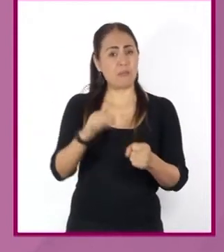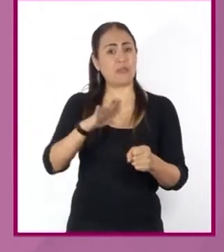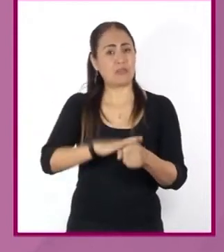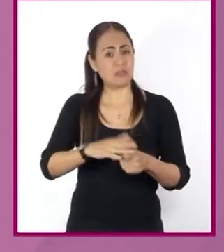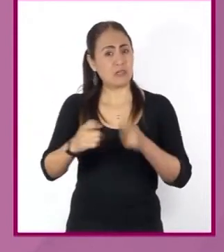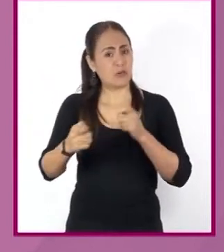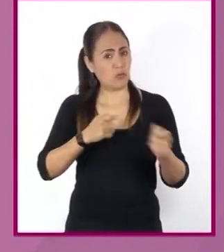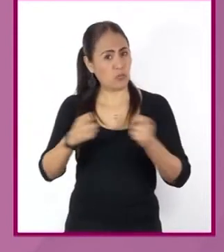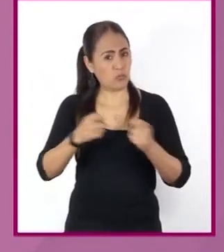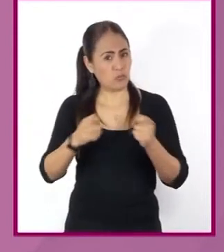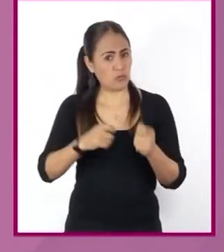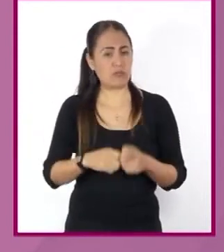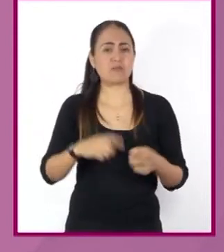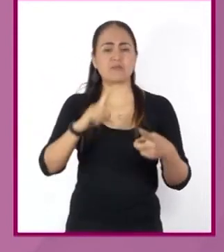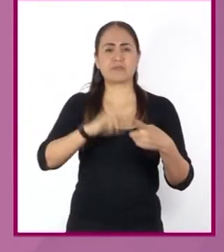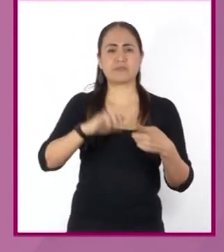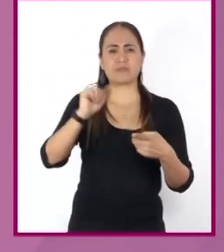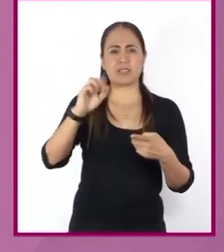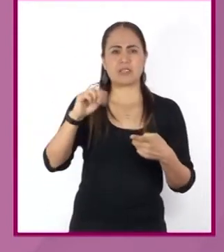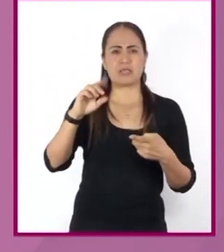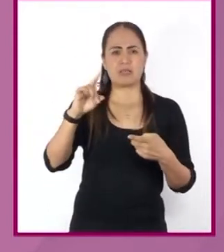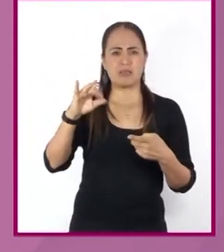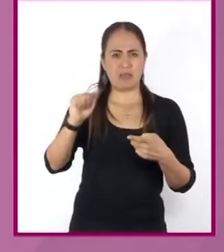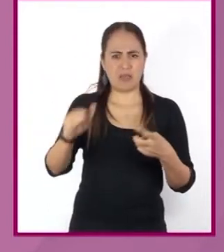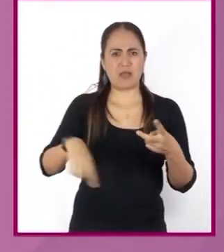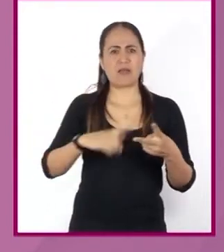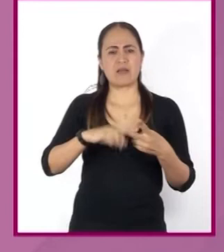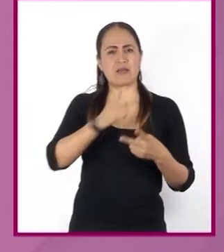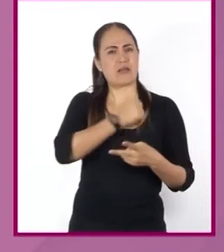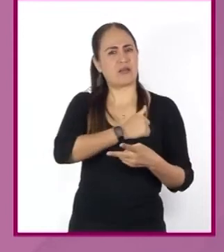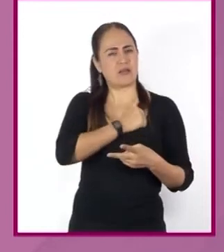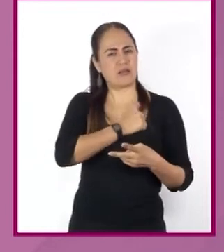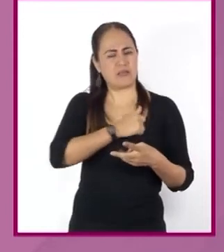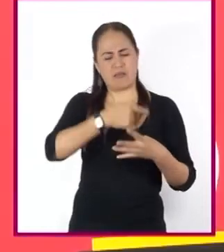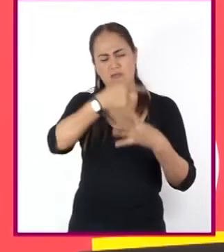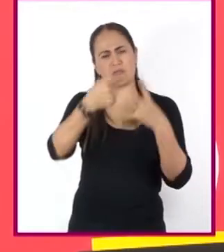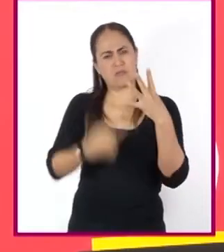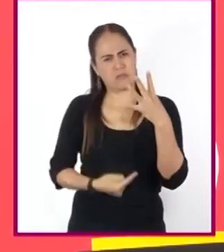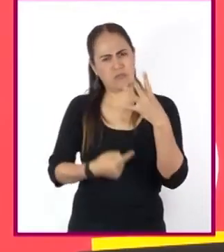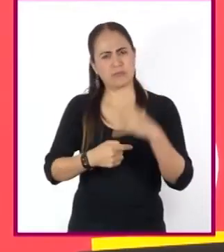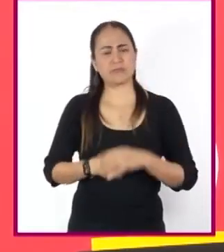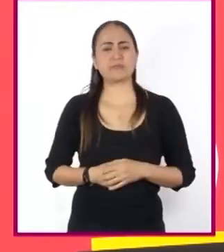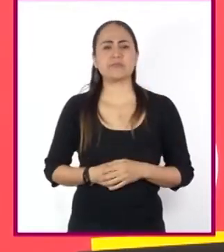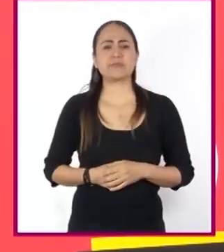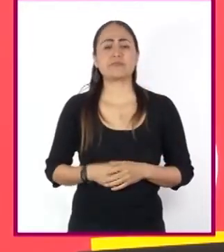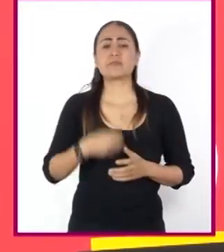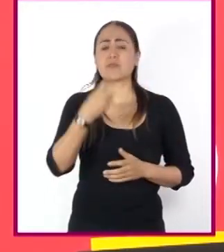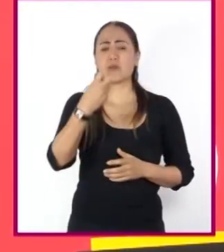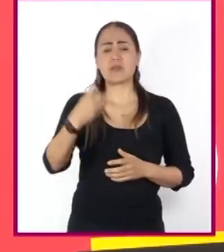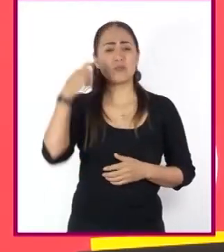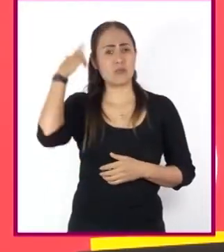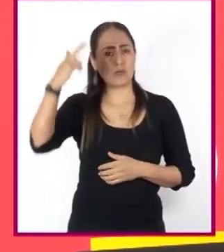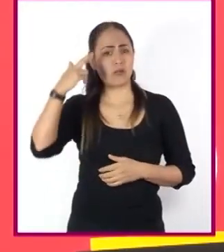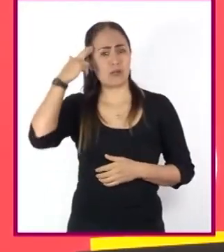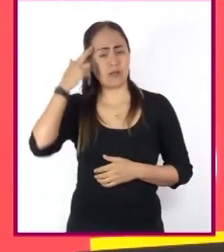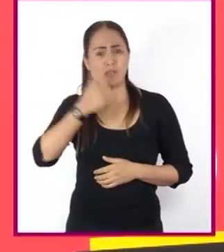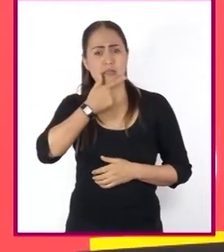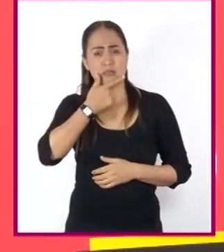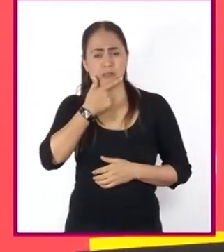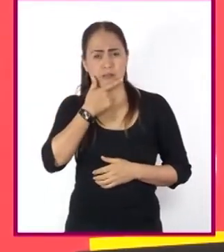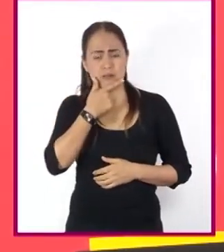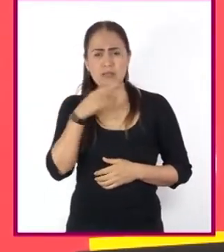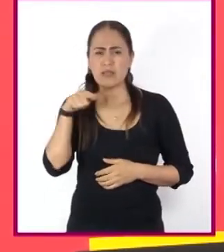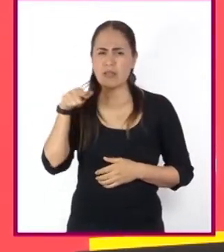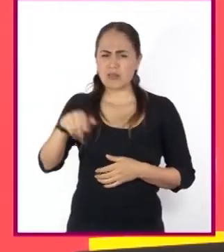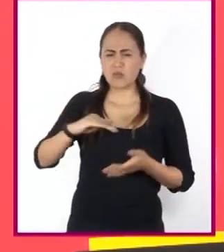se incluyó Acadia, Cape Breton, Canadá, entre otras. Por ello, la corona inglesa comenzó a